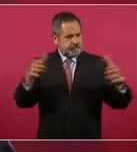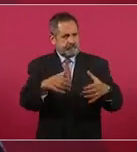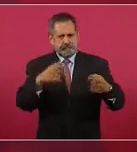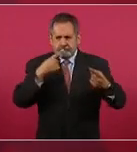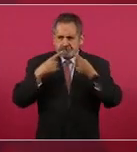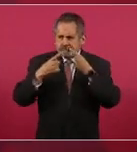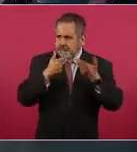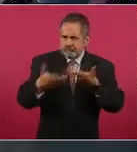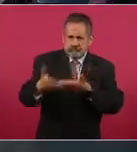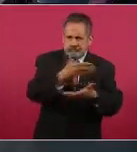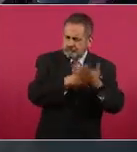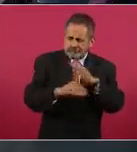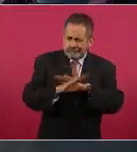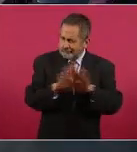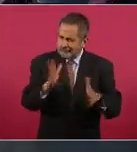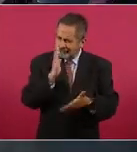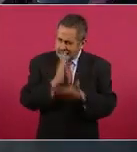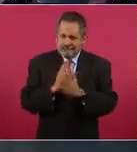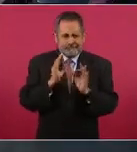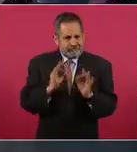para